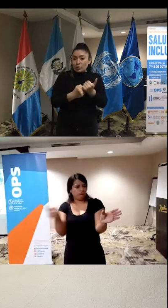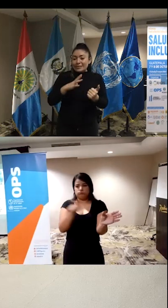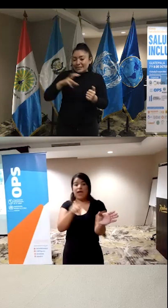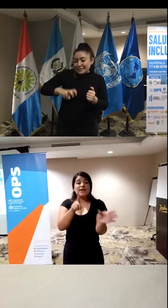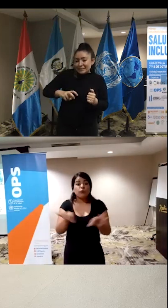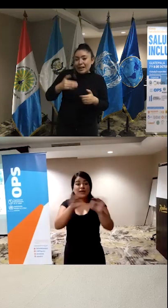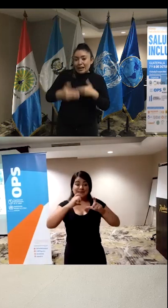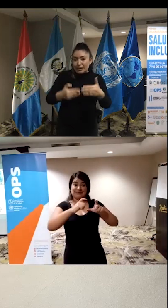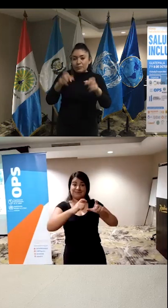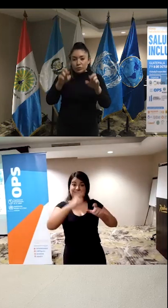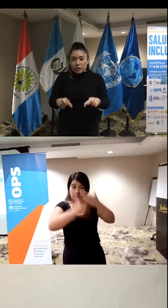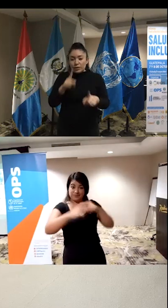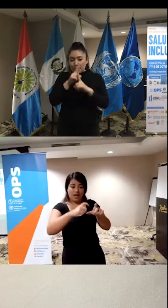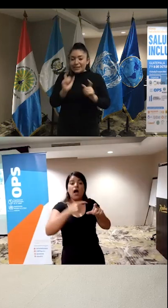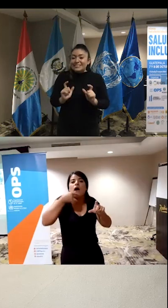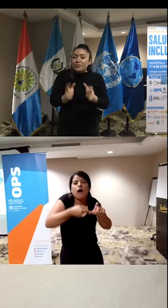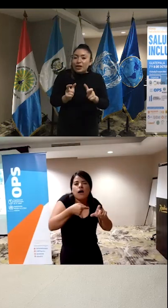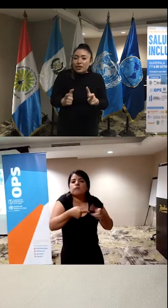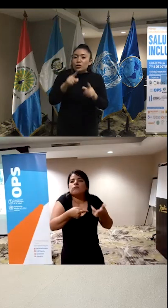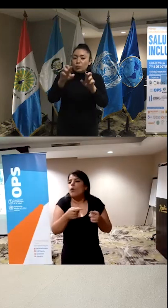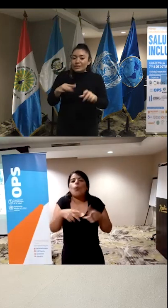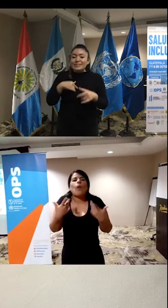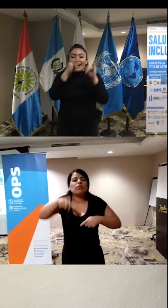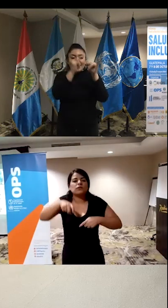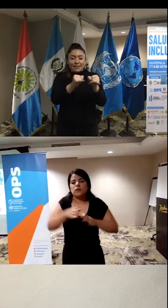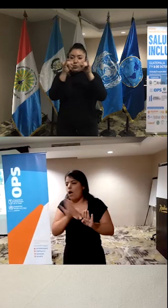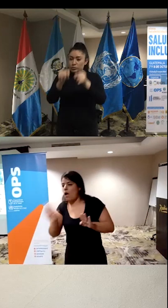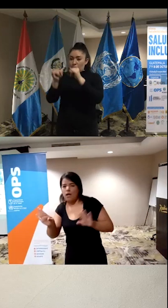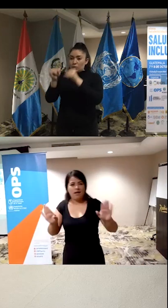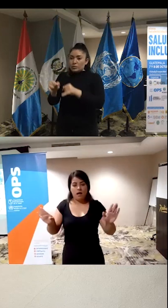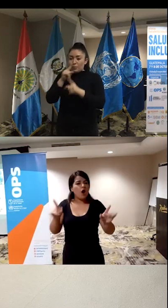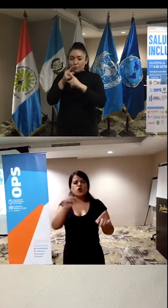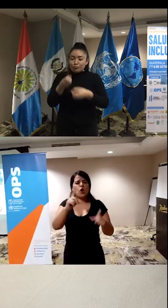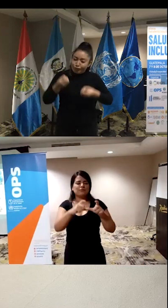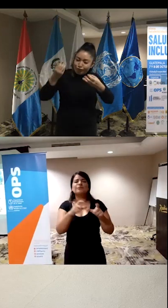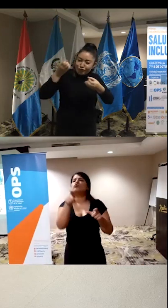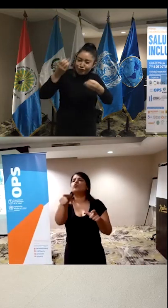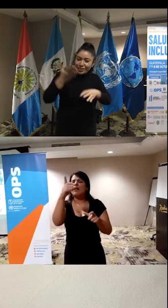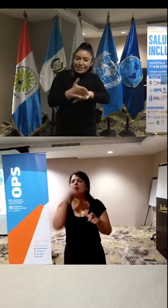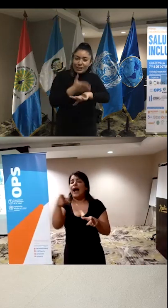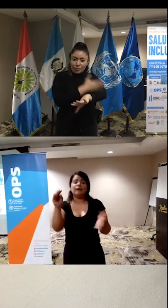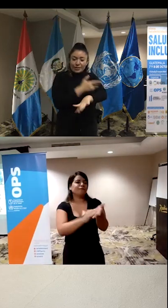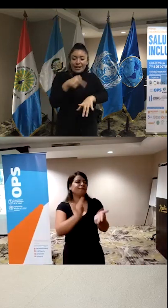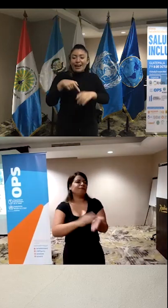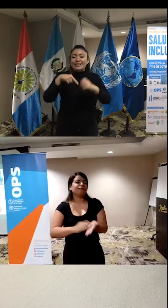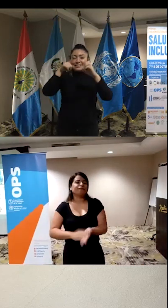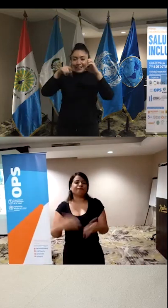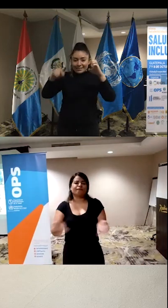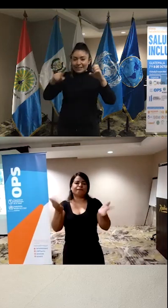el proceso de certificación es un poco más individualizado que lo que hablábamos anteriormente en las estadísticas o en los